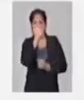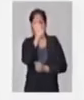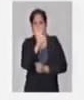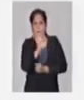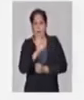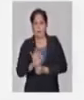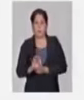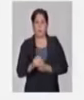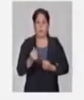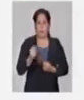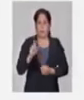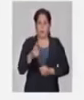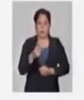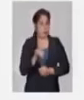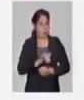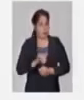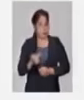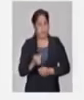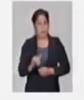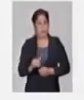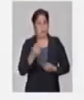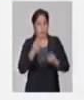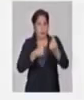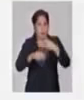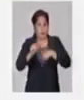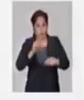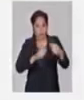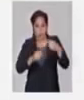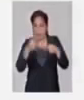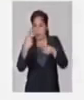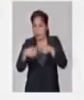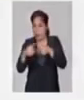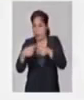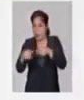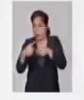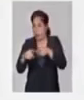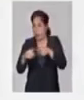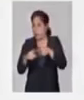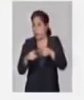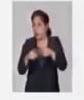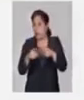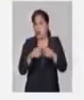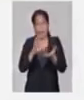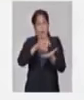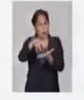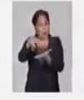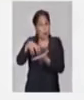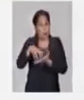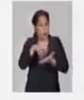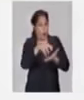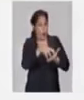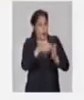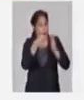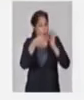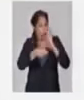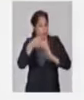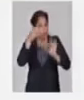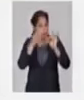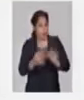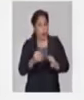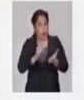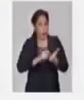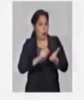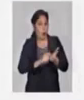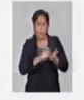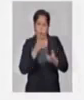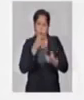los productos, aunque se realicen la venta incluso en otros departamentos que no sea exactamente la